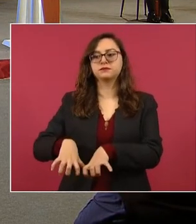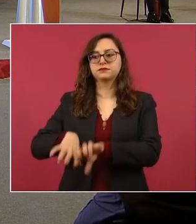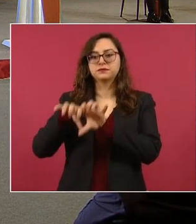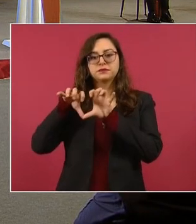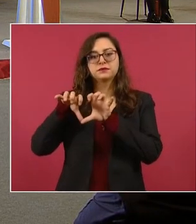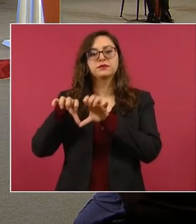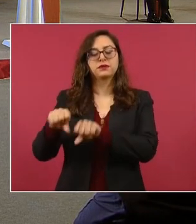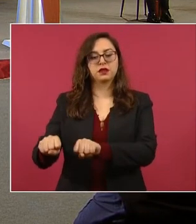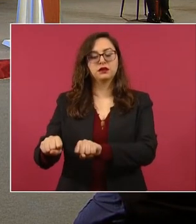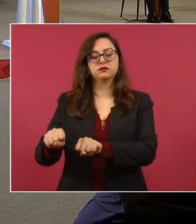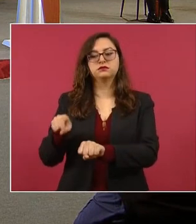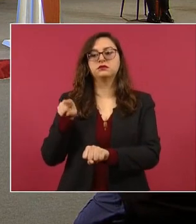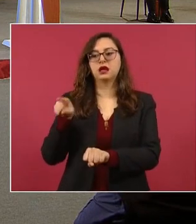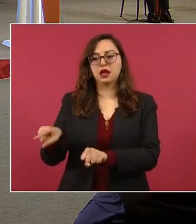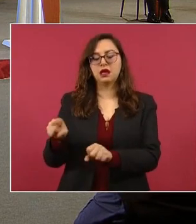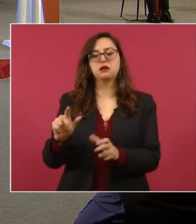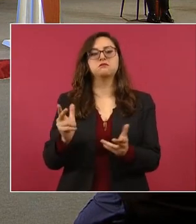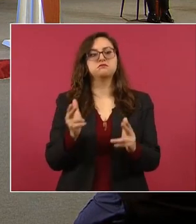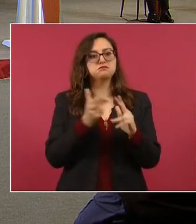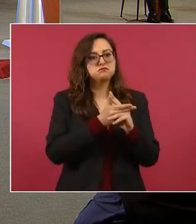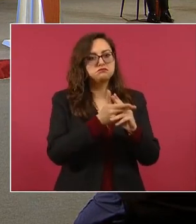el delito de homicidio,